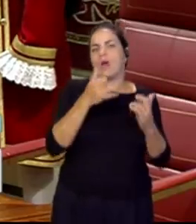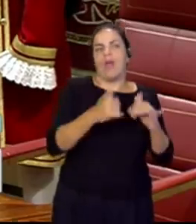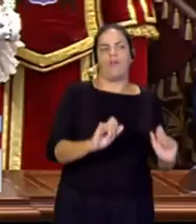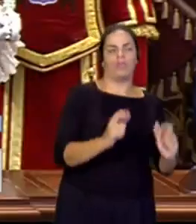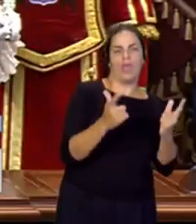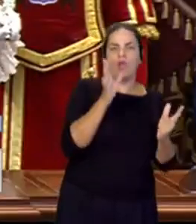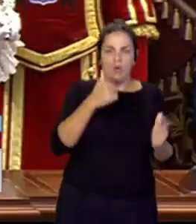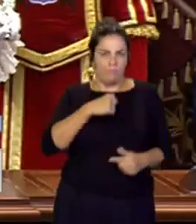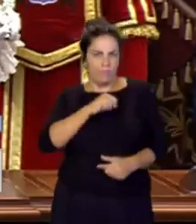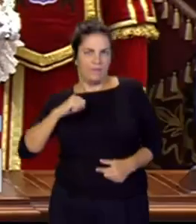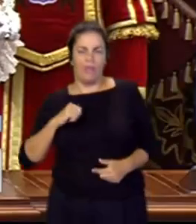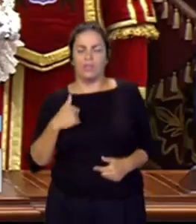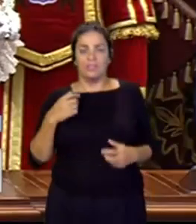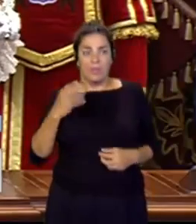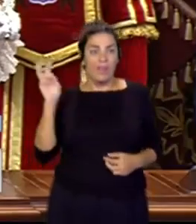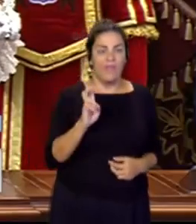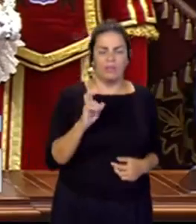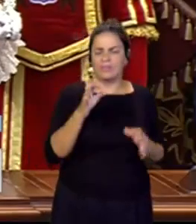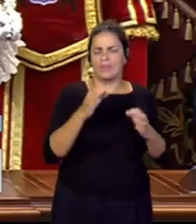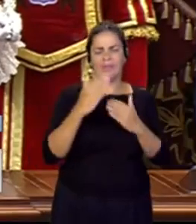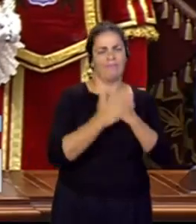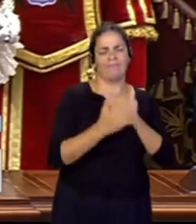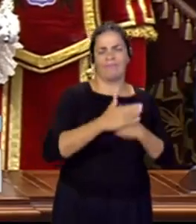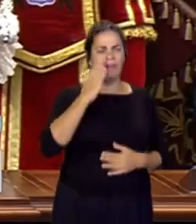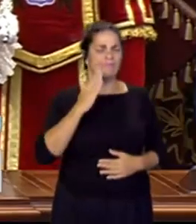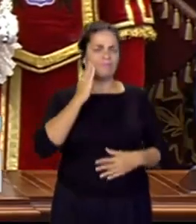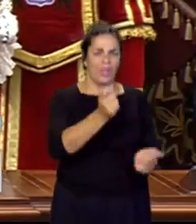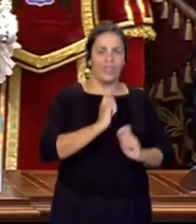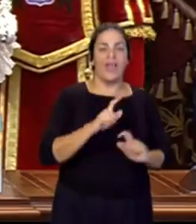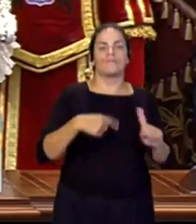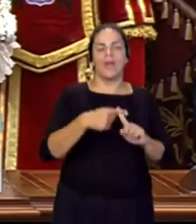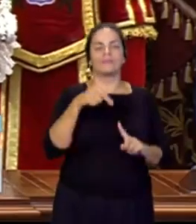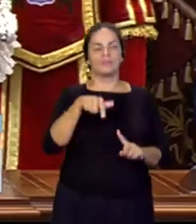además de recibir mucho cariño, recobro en ellas una parte esencial de lo que soy,